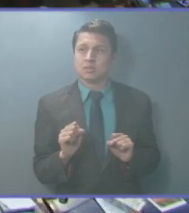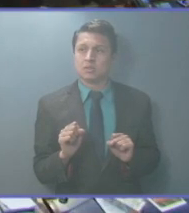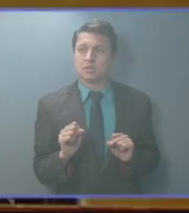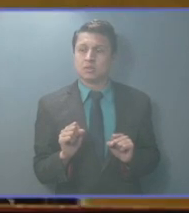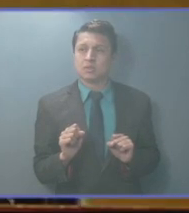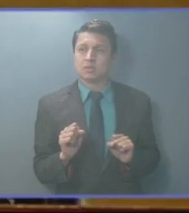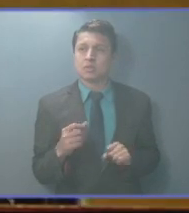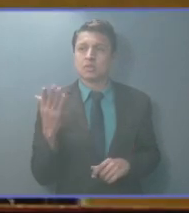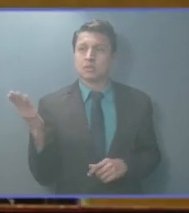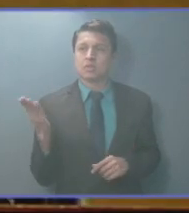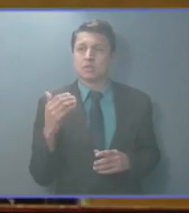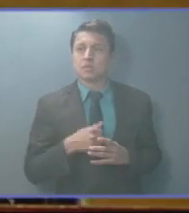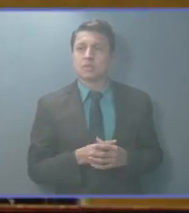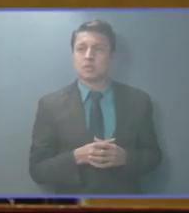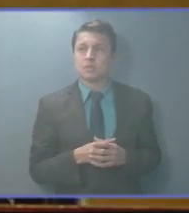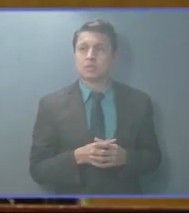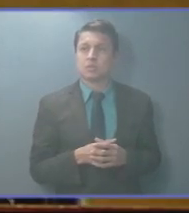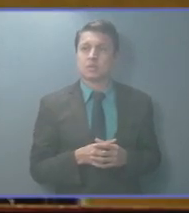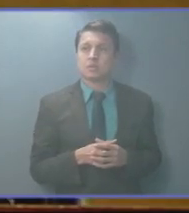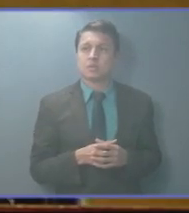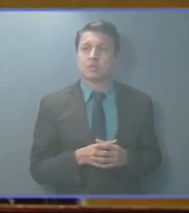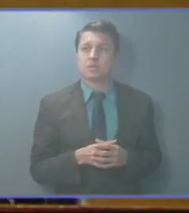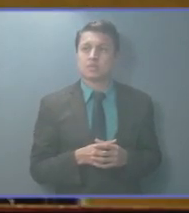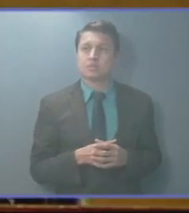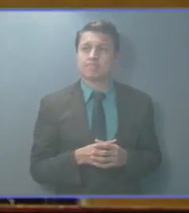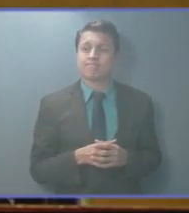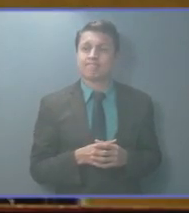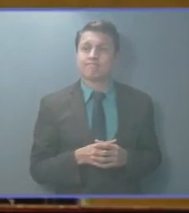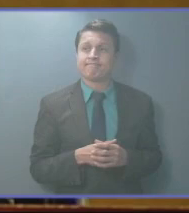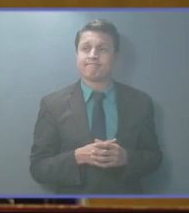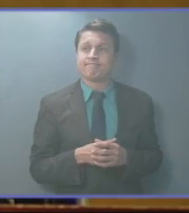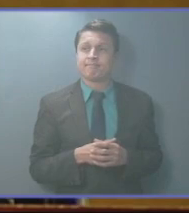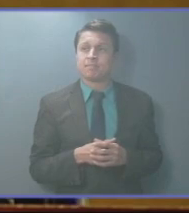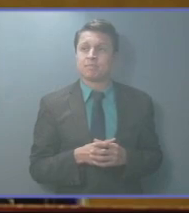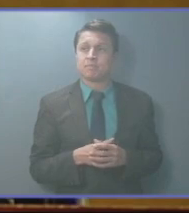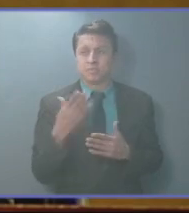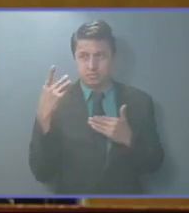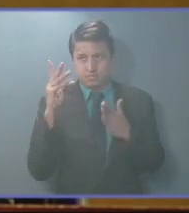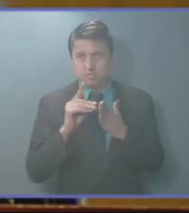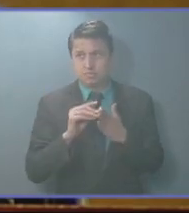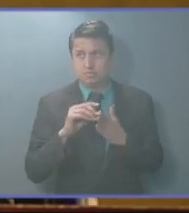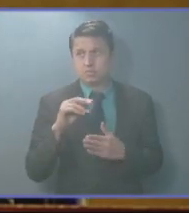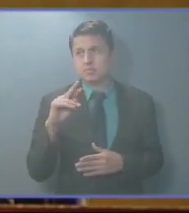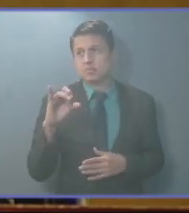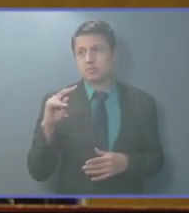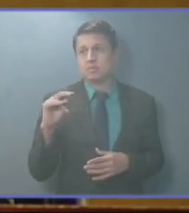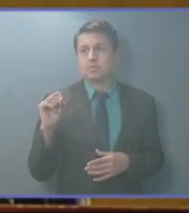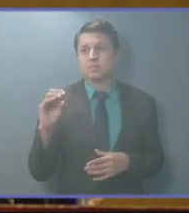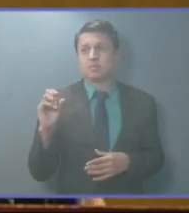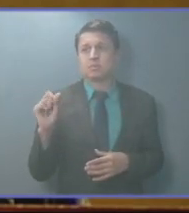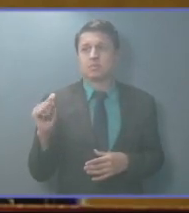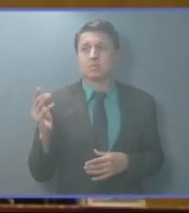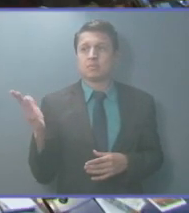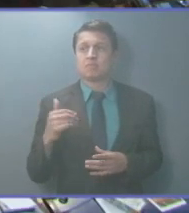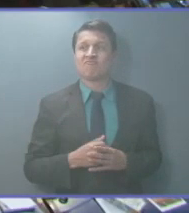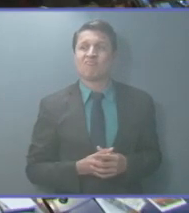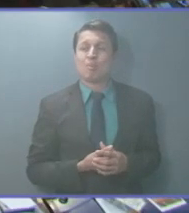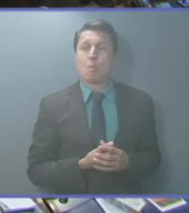sonido sonido tiene la palabra la diputada karina ha suscri